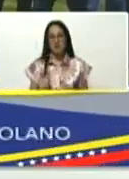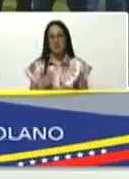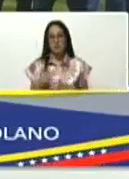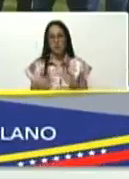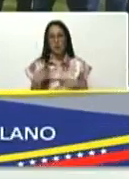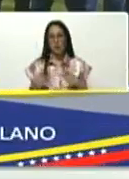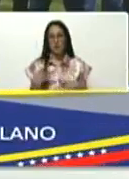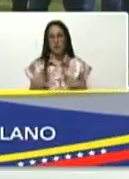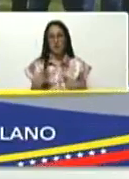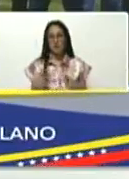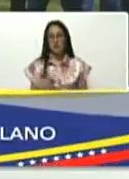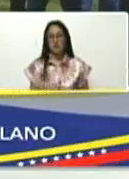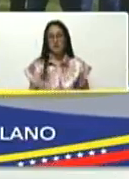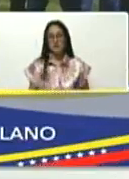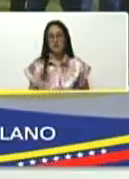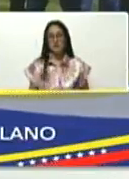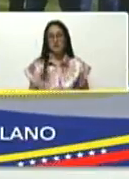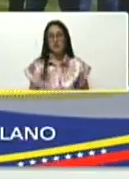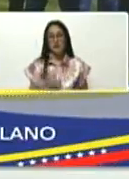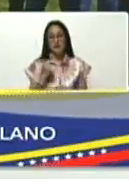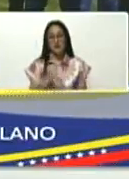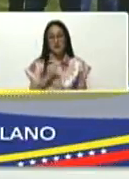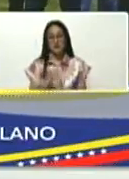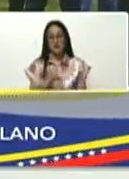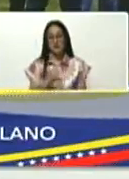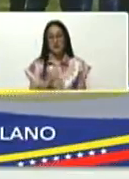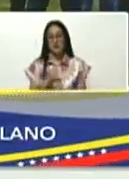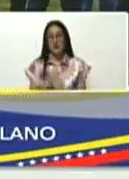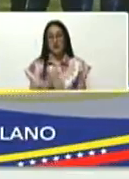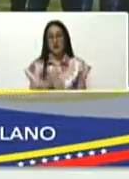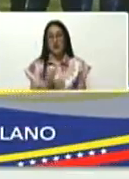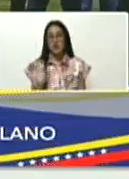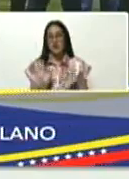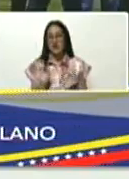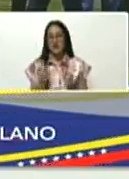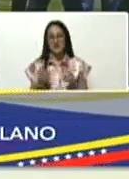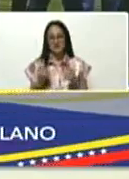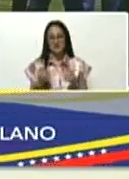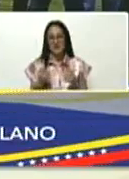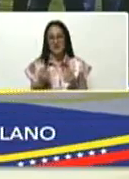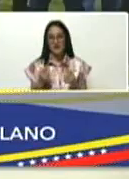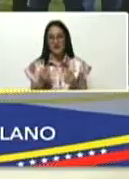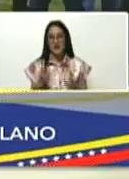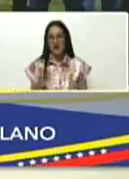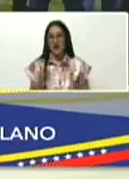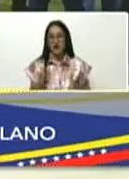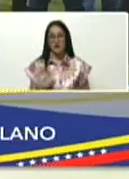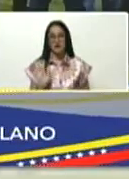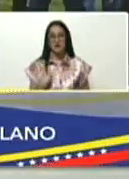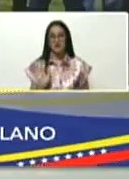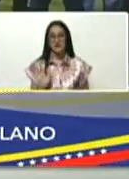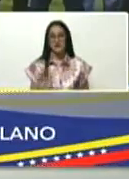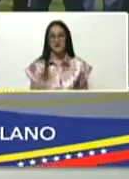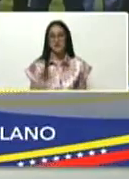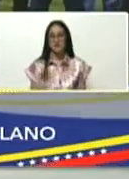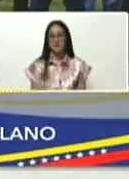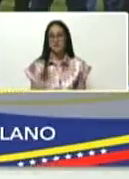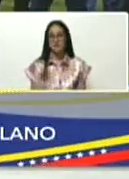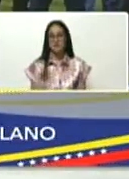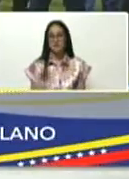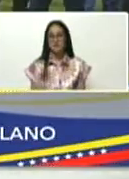productiva. Al trabajo nada ni nadie le gana. A